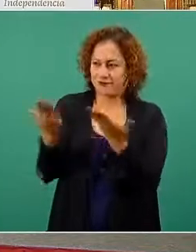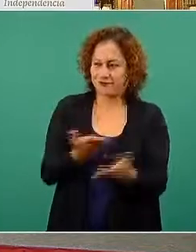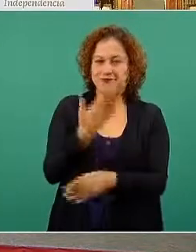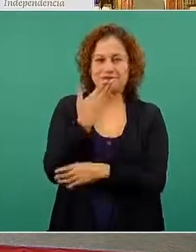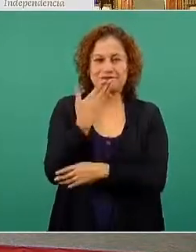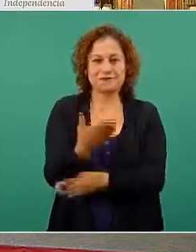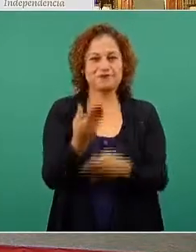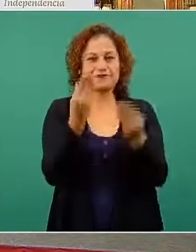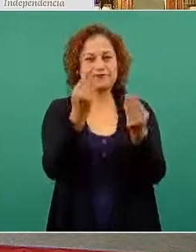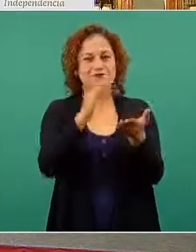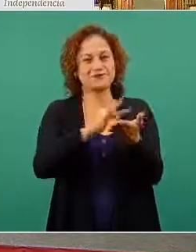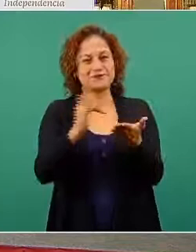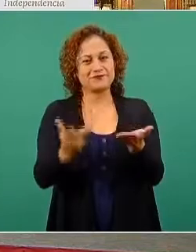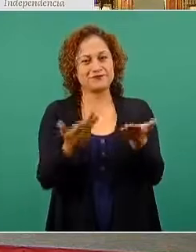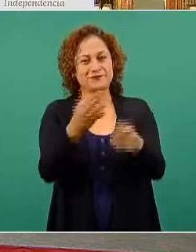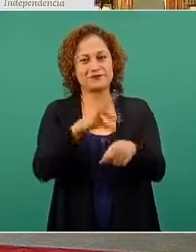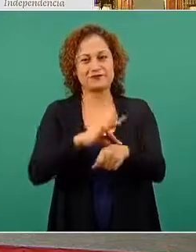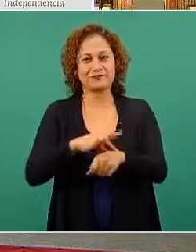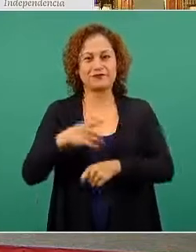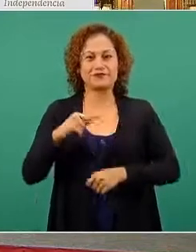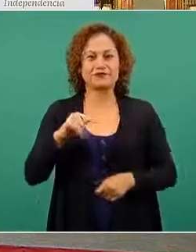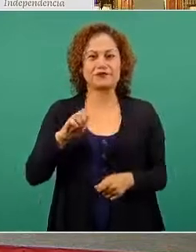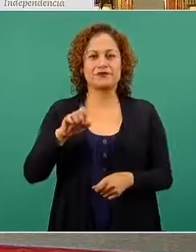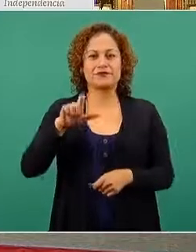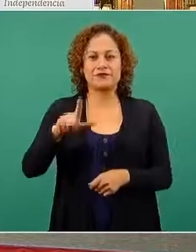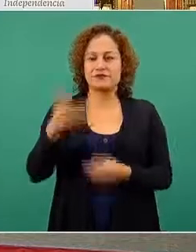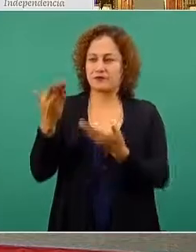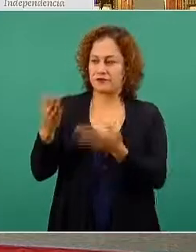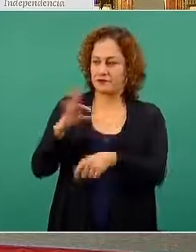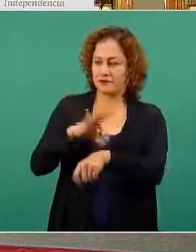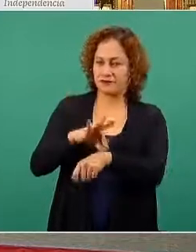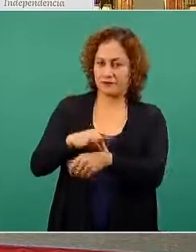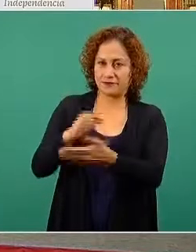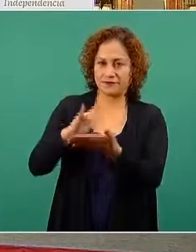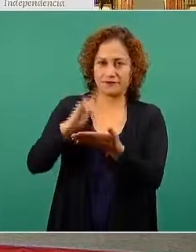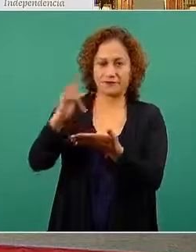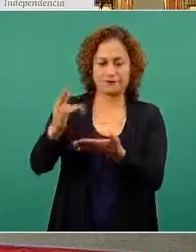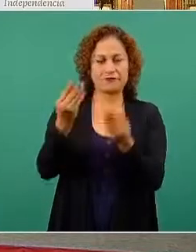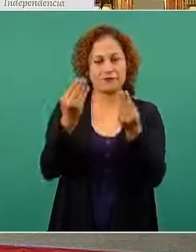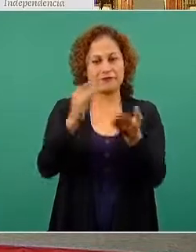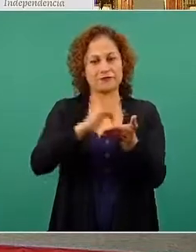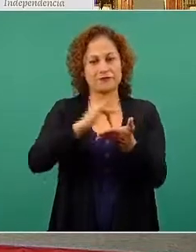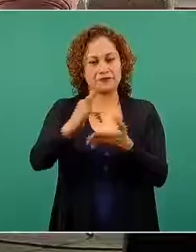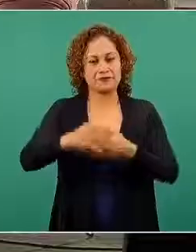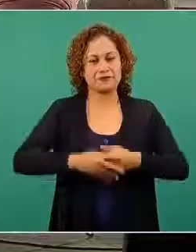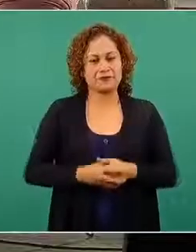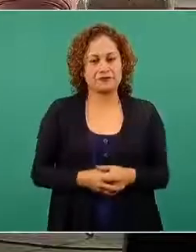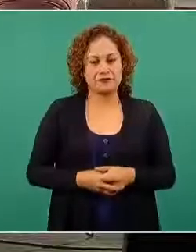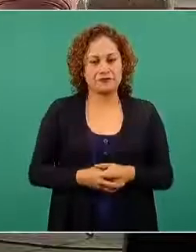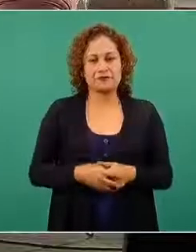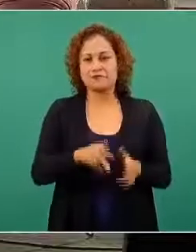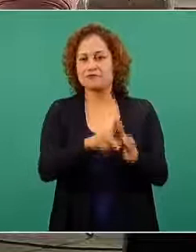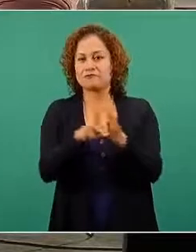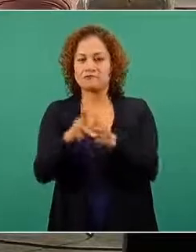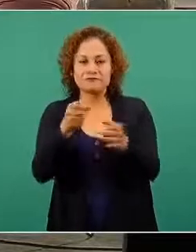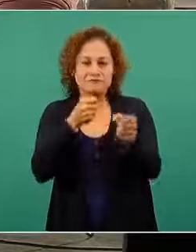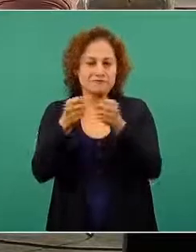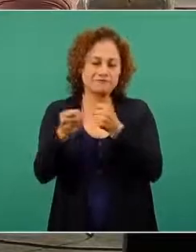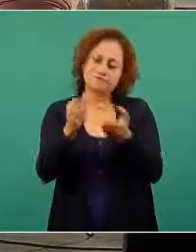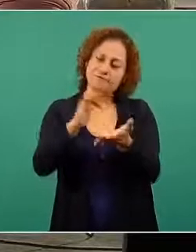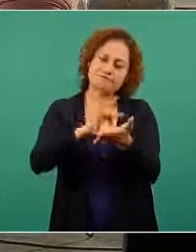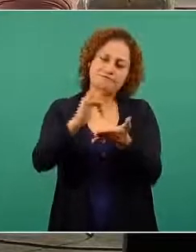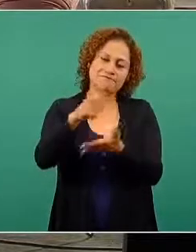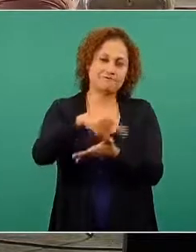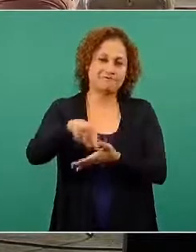gracias, doctor Hugo López-Gatell. Muchas gracias, doctor. Muchas gracias. Gracias. Muchísimas gracias, medios de comunicación. Muchas gracias por